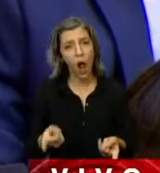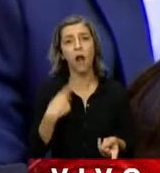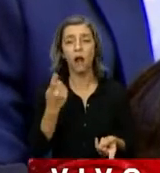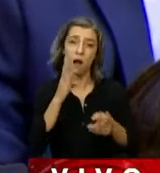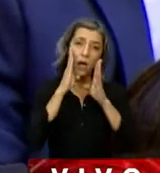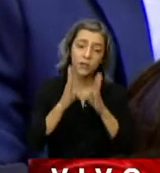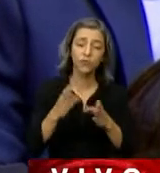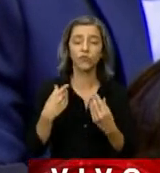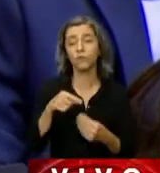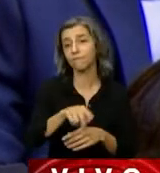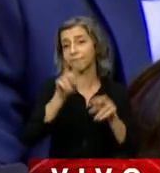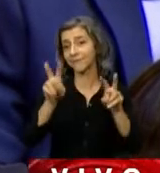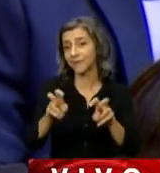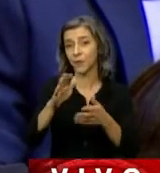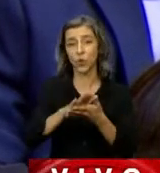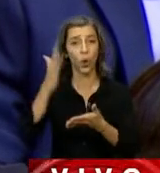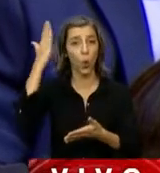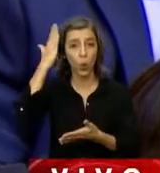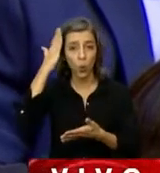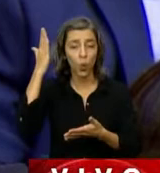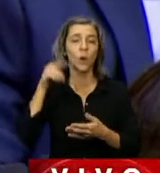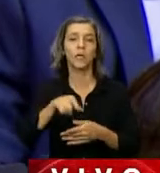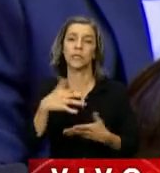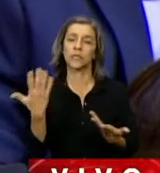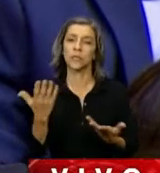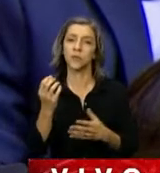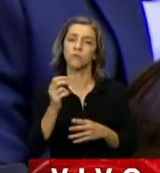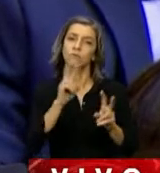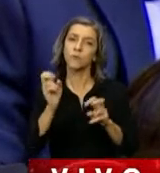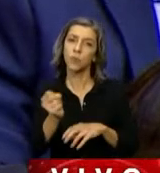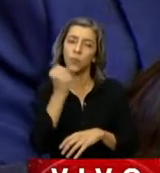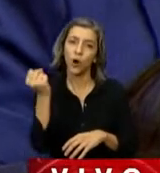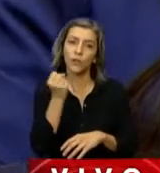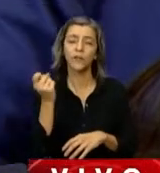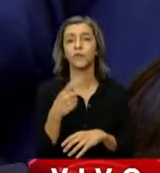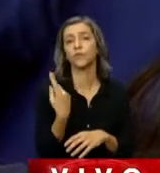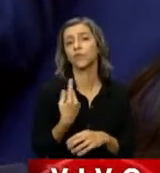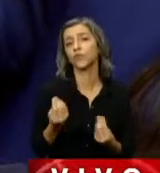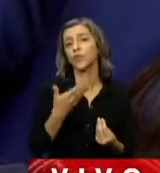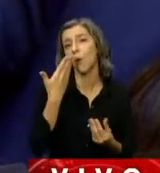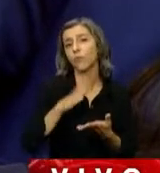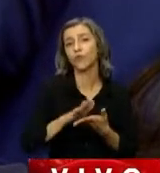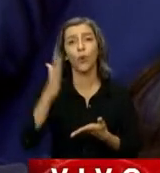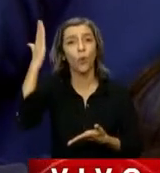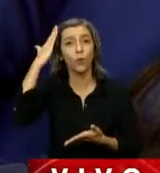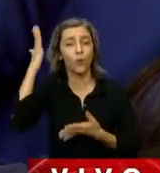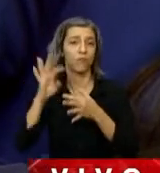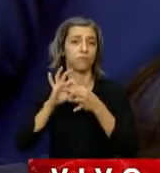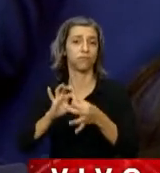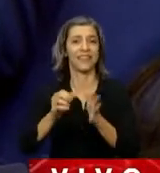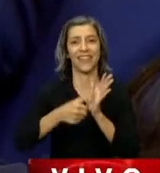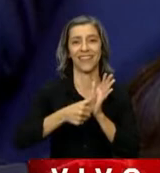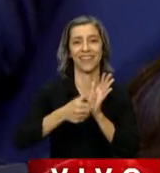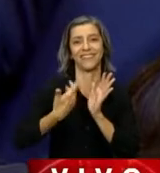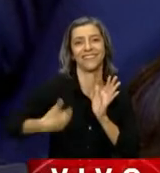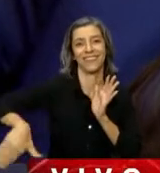cultura, donde cuando estamos hablando de cultura hablamos de identidad. Cuando estamos